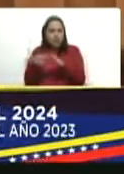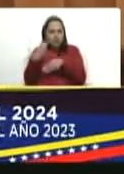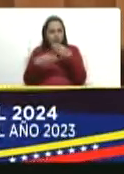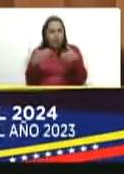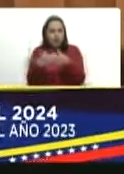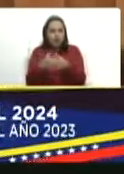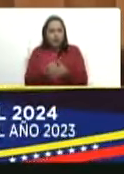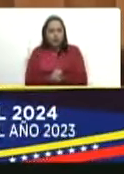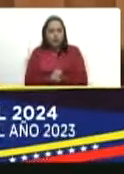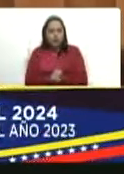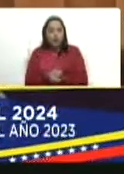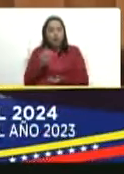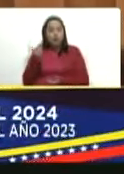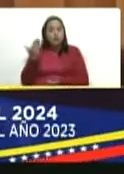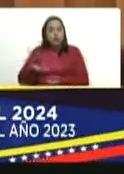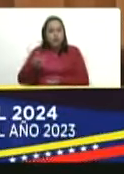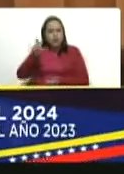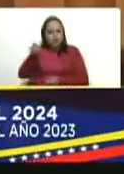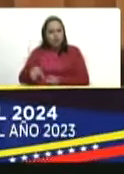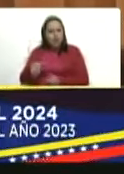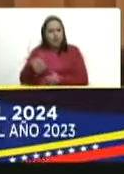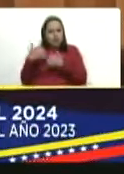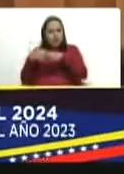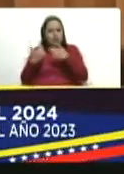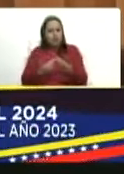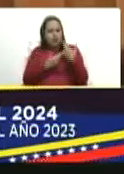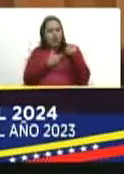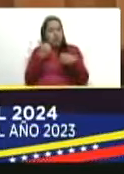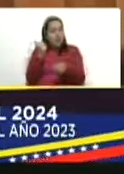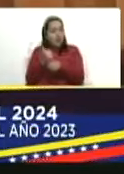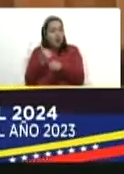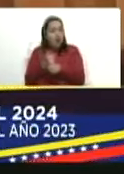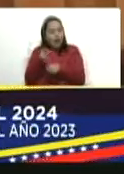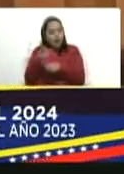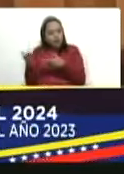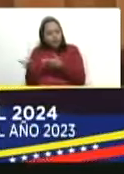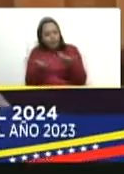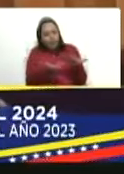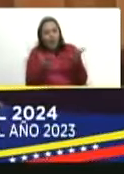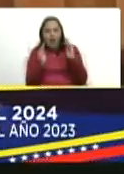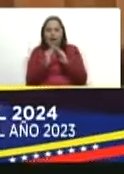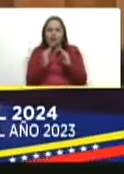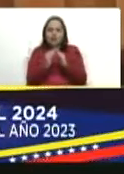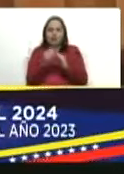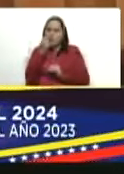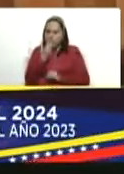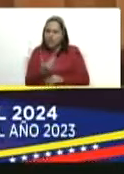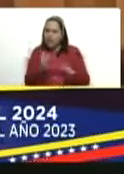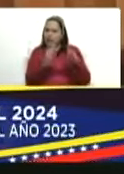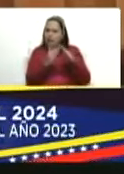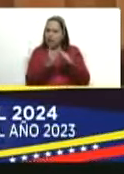muy productivo, muy trabajador. Y él prestó su casa, una casa bonita además.